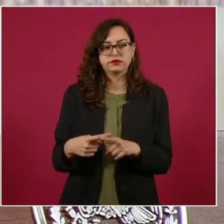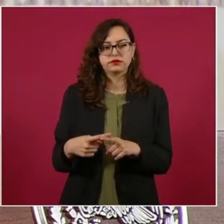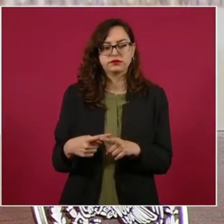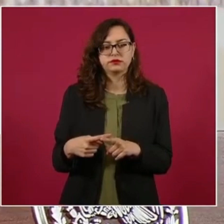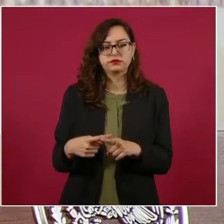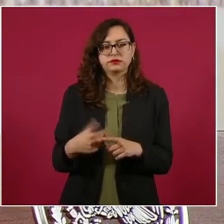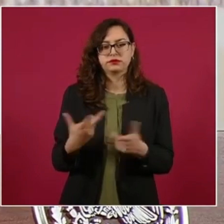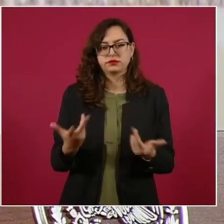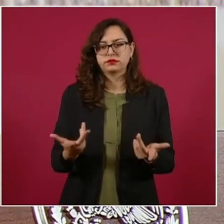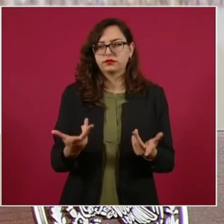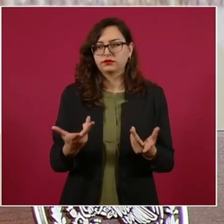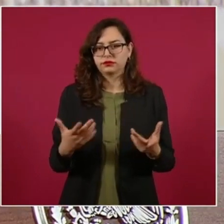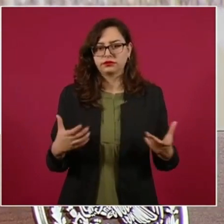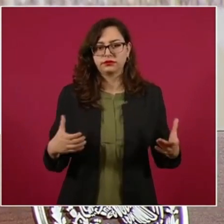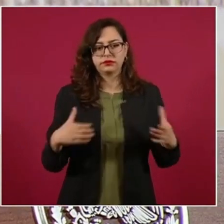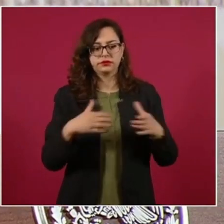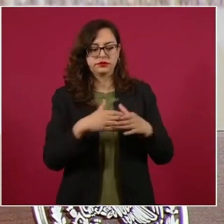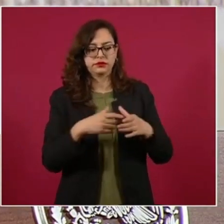ajusticiamiento